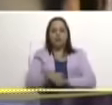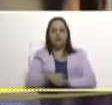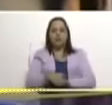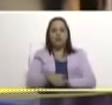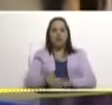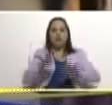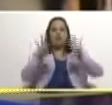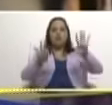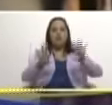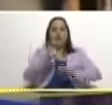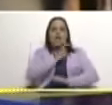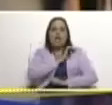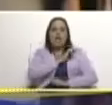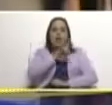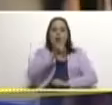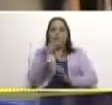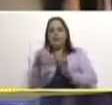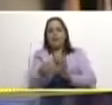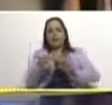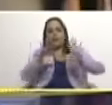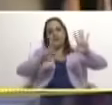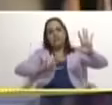9 de enero de 1912,